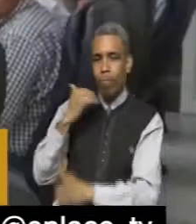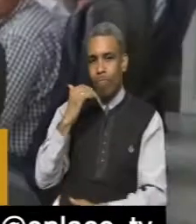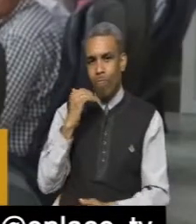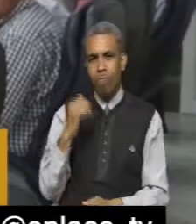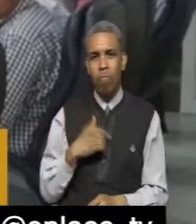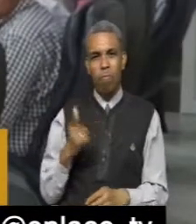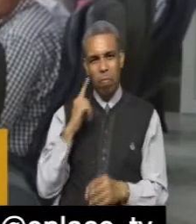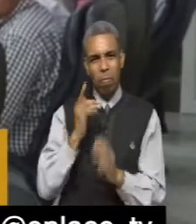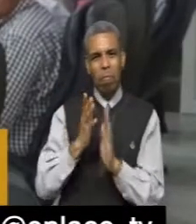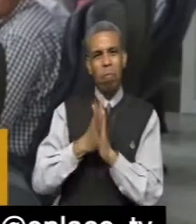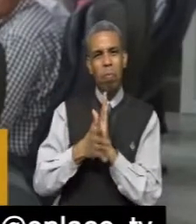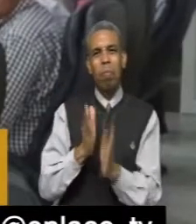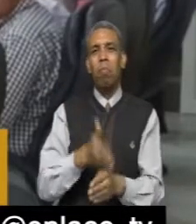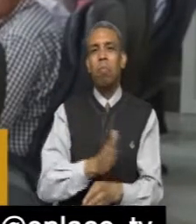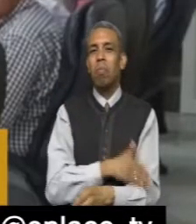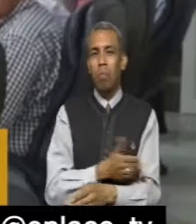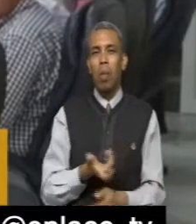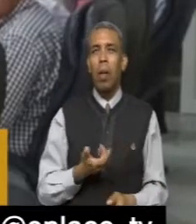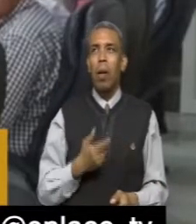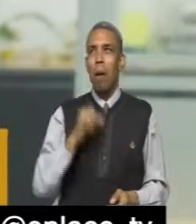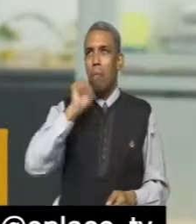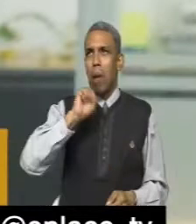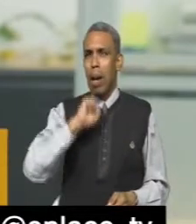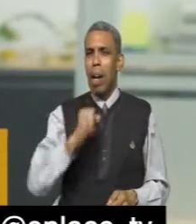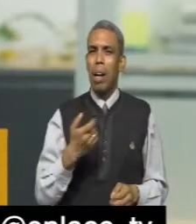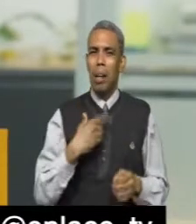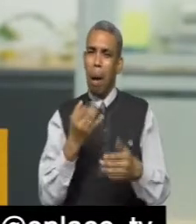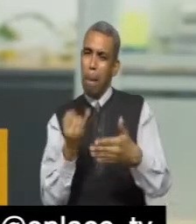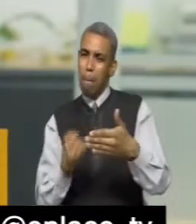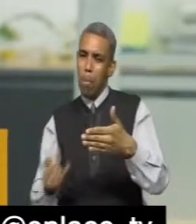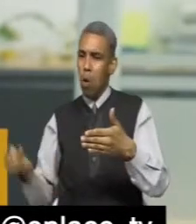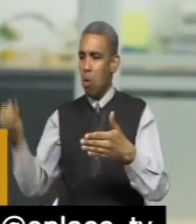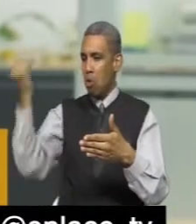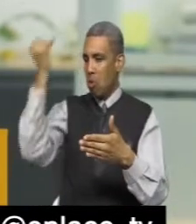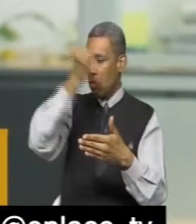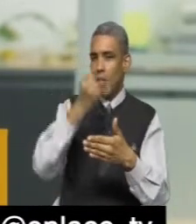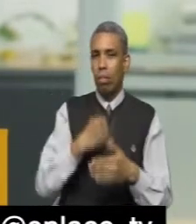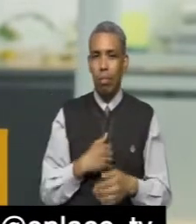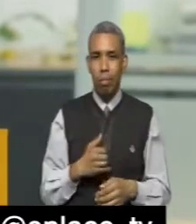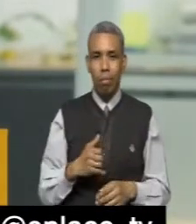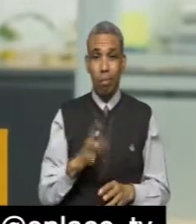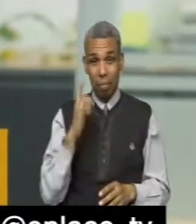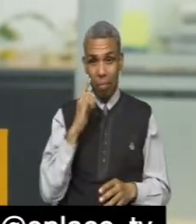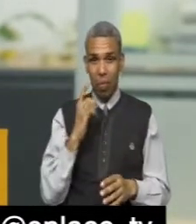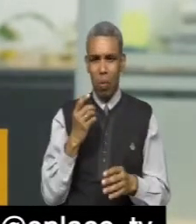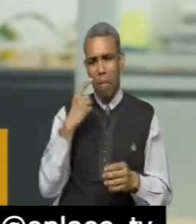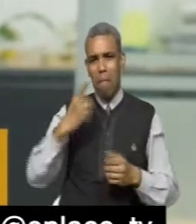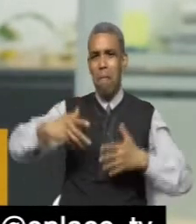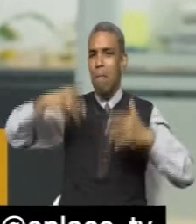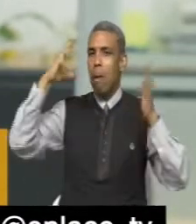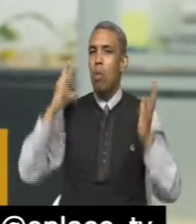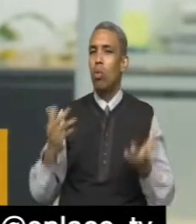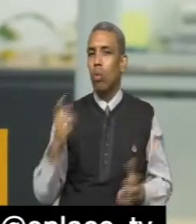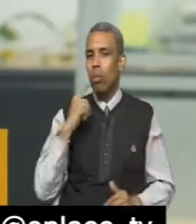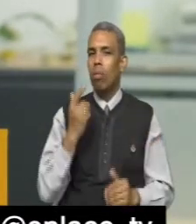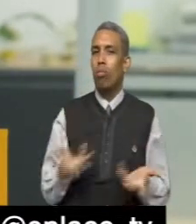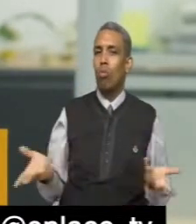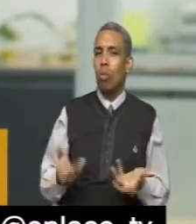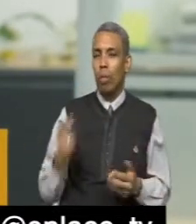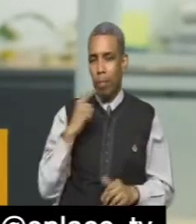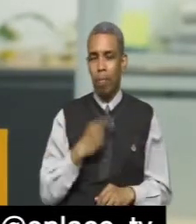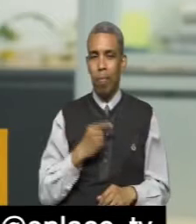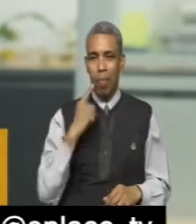pinturas en lugares emblemáticos de la ciudad. Tenemos en el salón del Consejo, en la